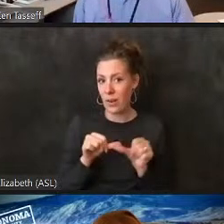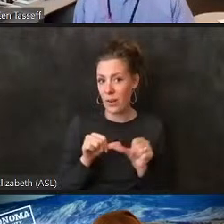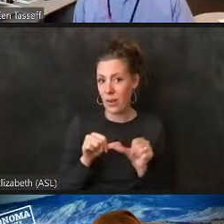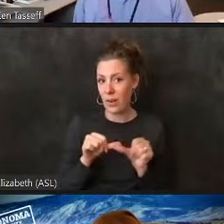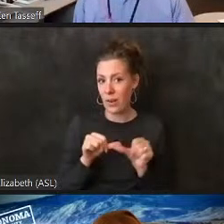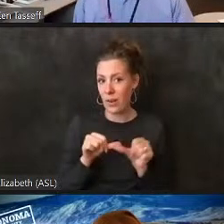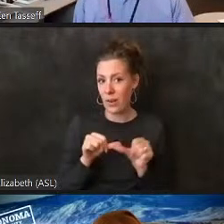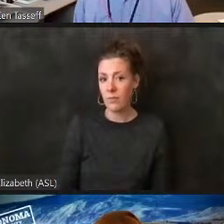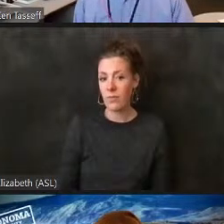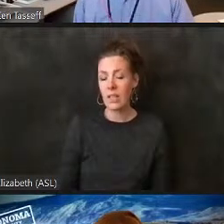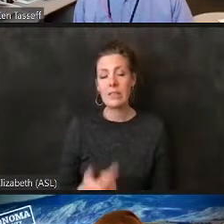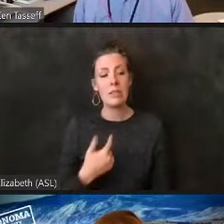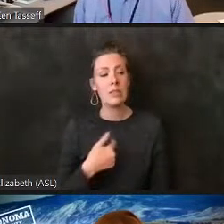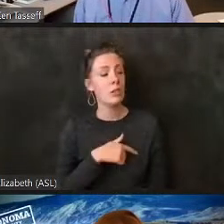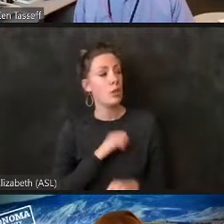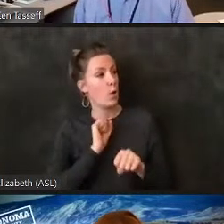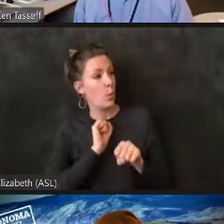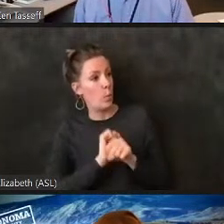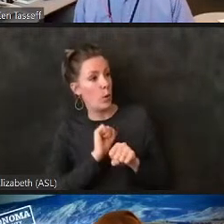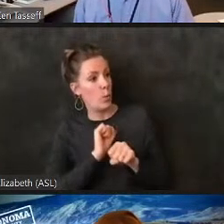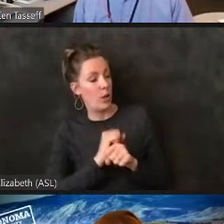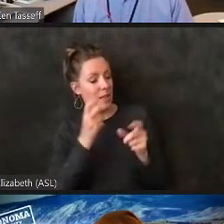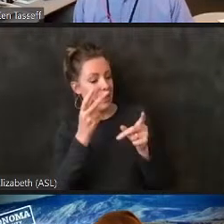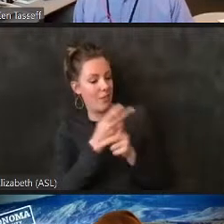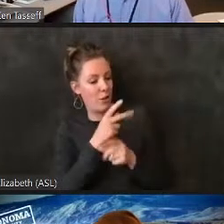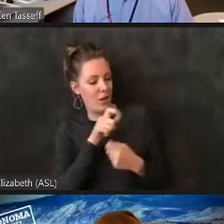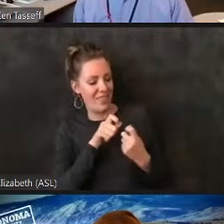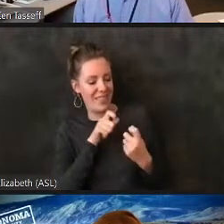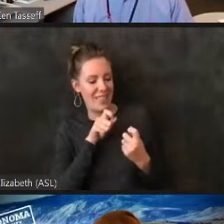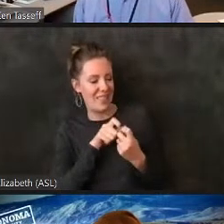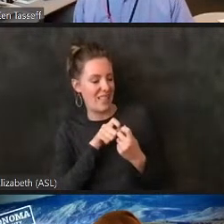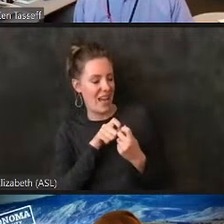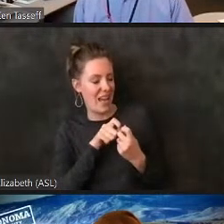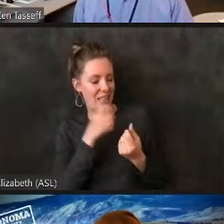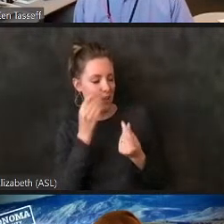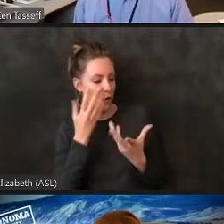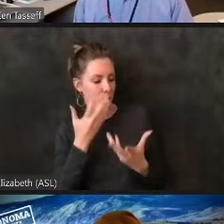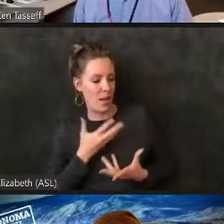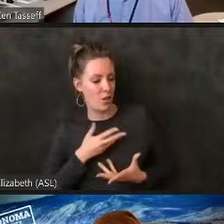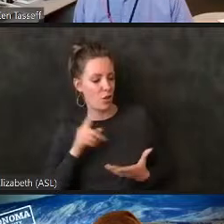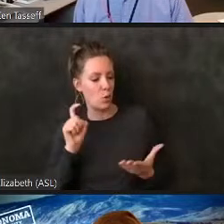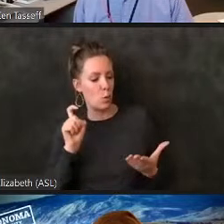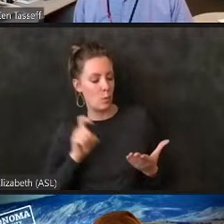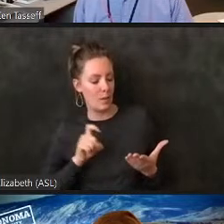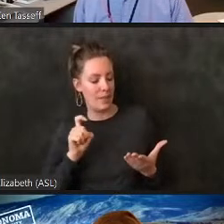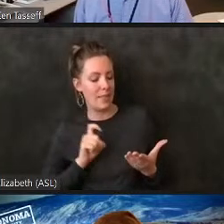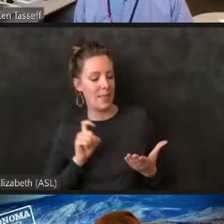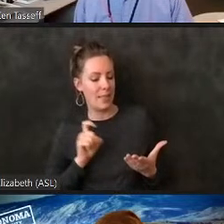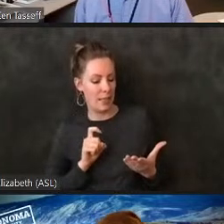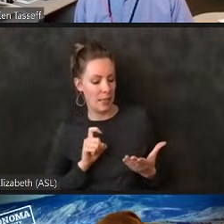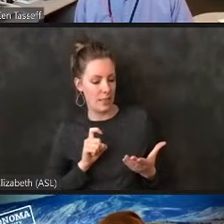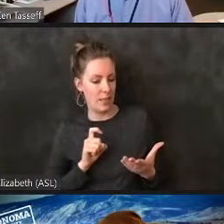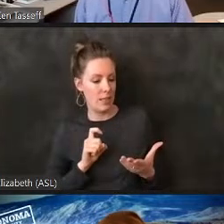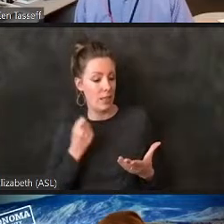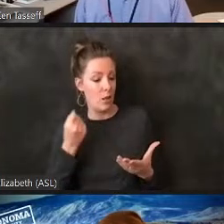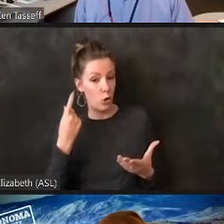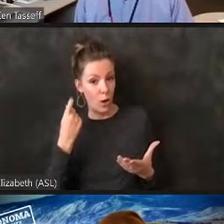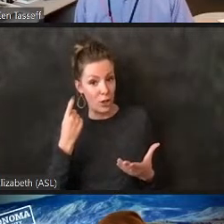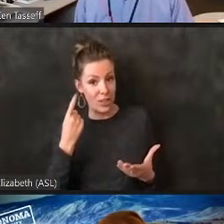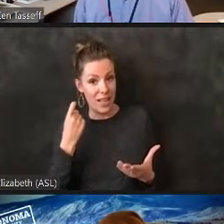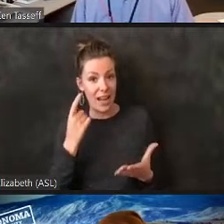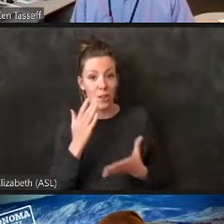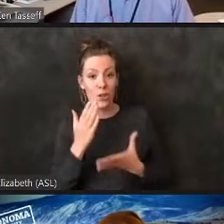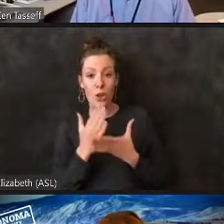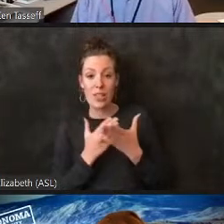va a ser para el estado Sonoma. Estamos trabajando para hacer esa información con exactitud.